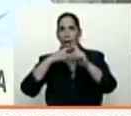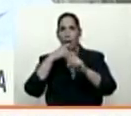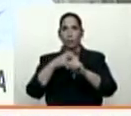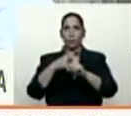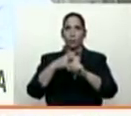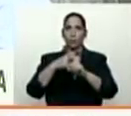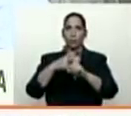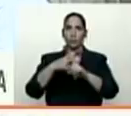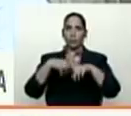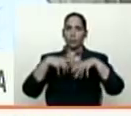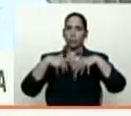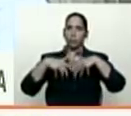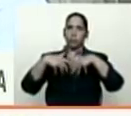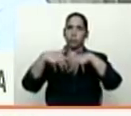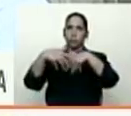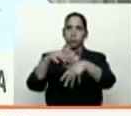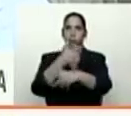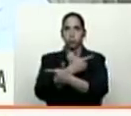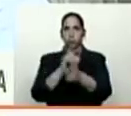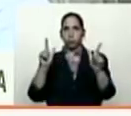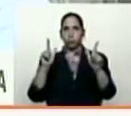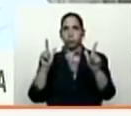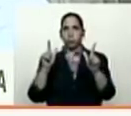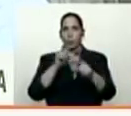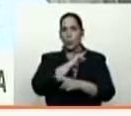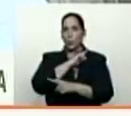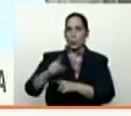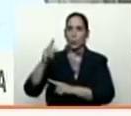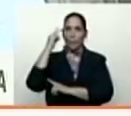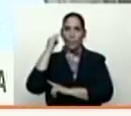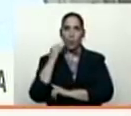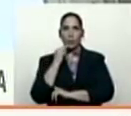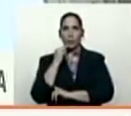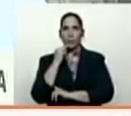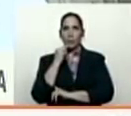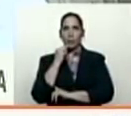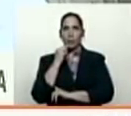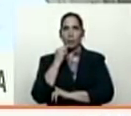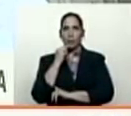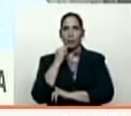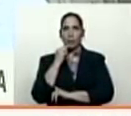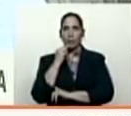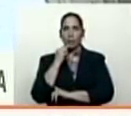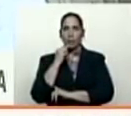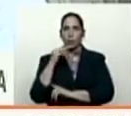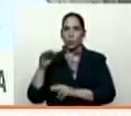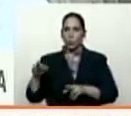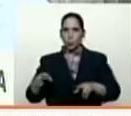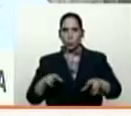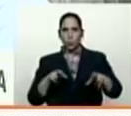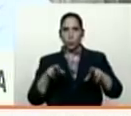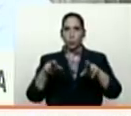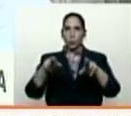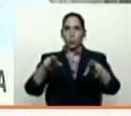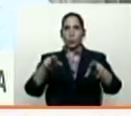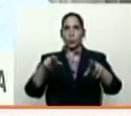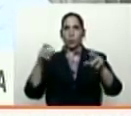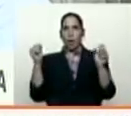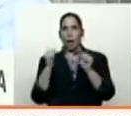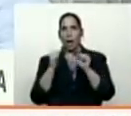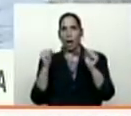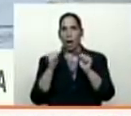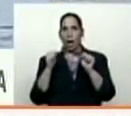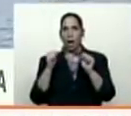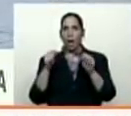Ejército Libertador, bajo el mando de Bolívar, cruzó este río, cruzó los Andes, triunfó